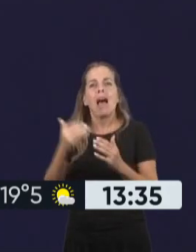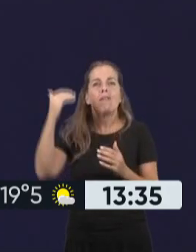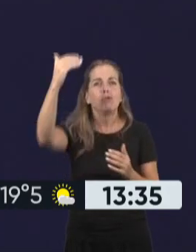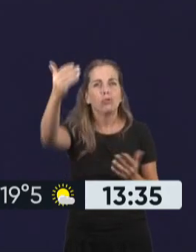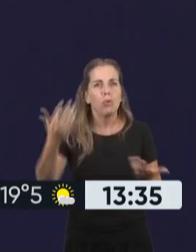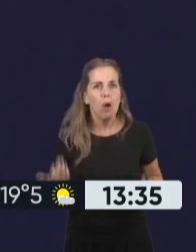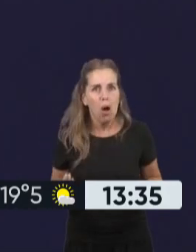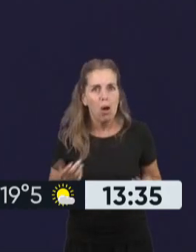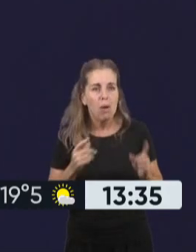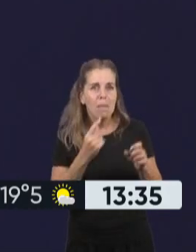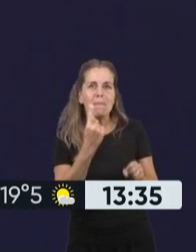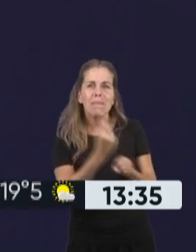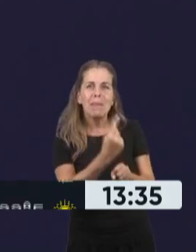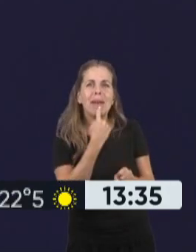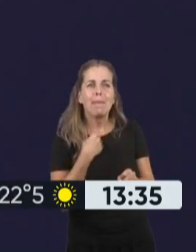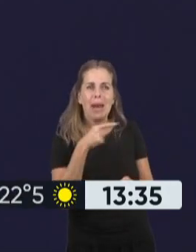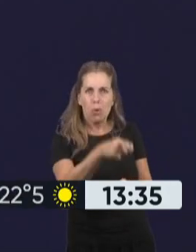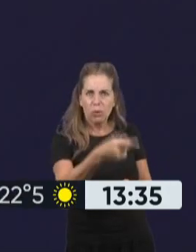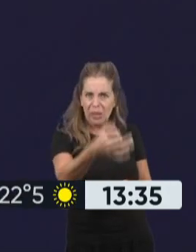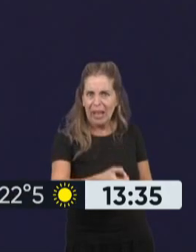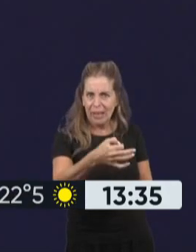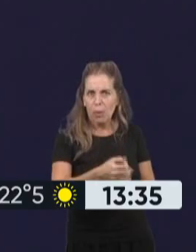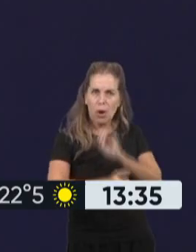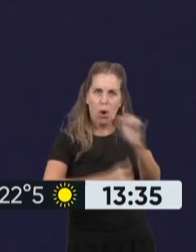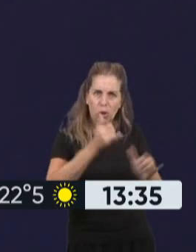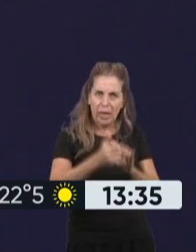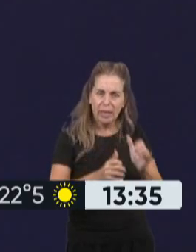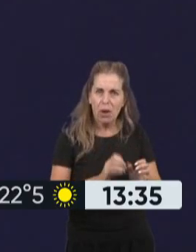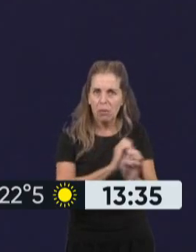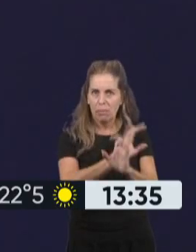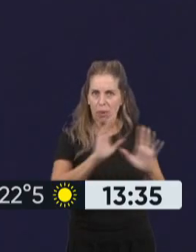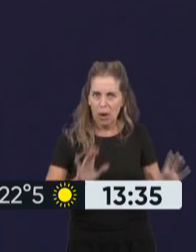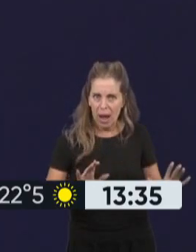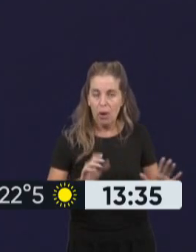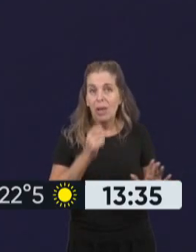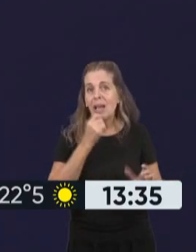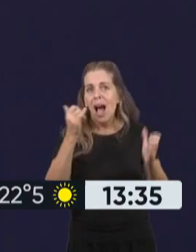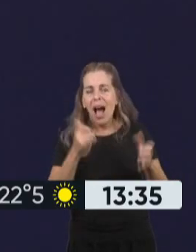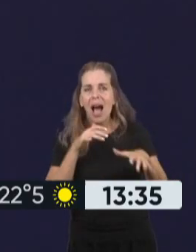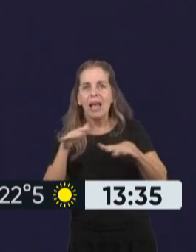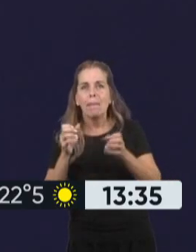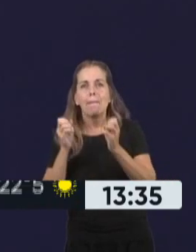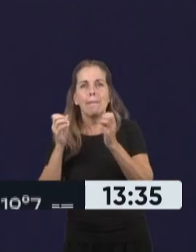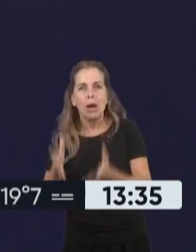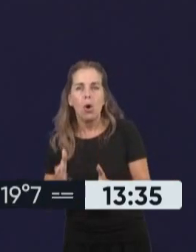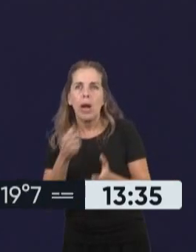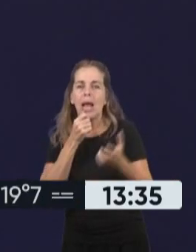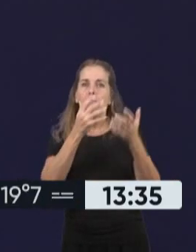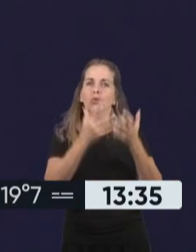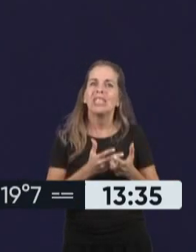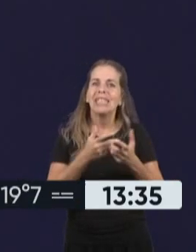Era de la primera pregunta, pero era bueno comentártelo. Así que toda mejora que se pueda hacer en un sistema que